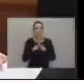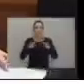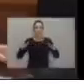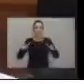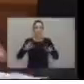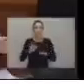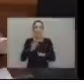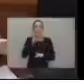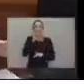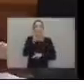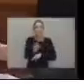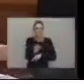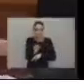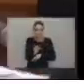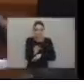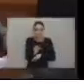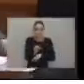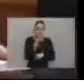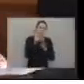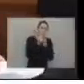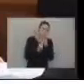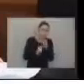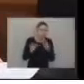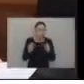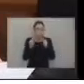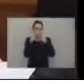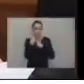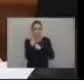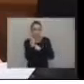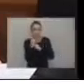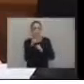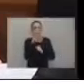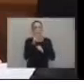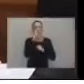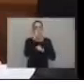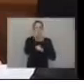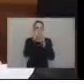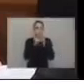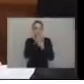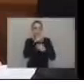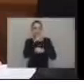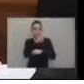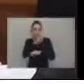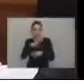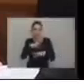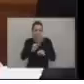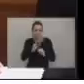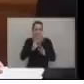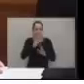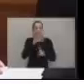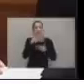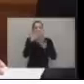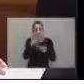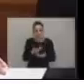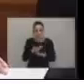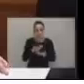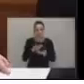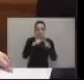en fin, a falta de otras cifras oficiales, la que cierra 2014, ahora mismo nos sitúa en la media